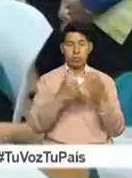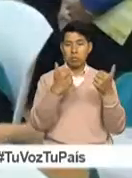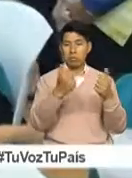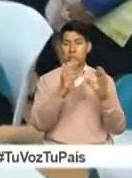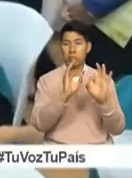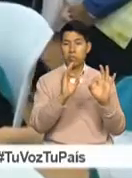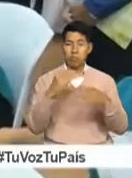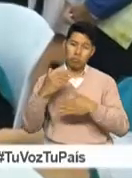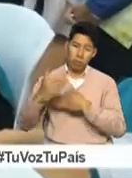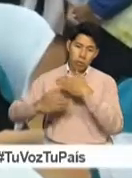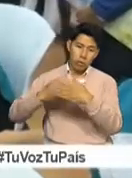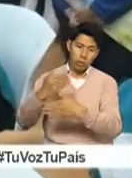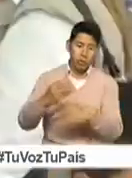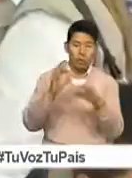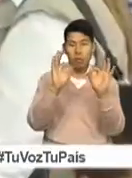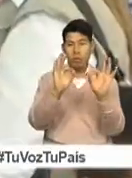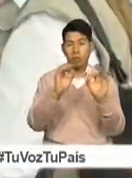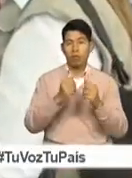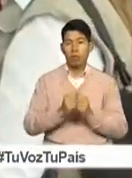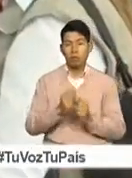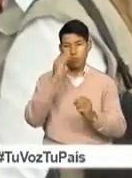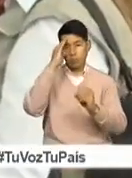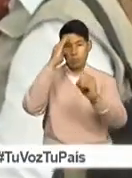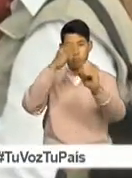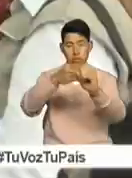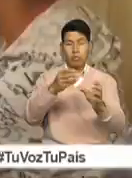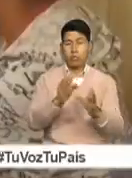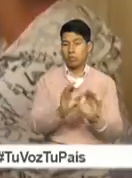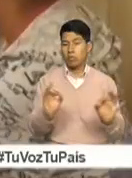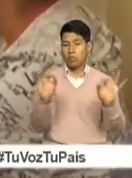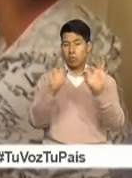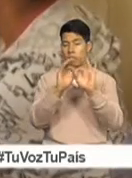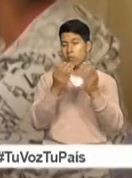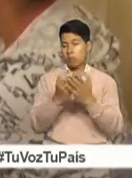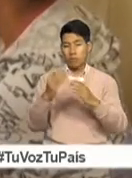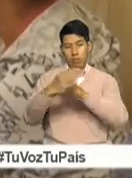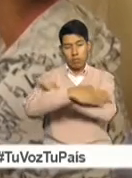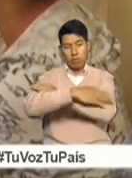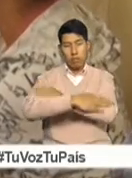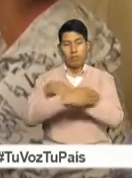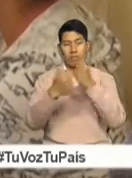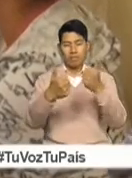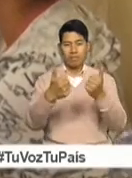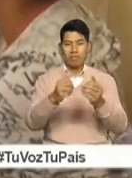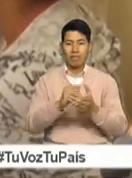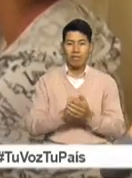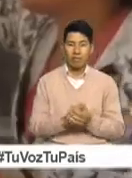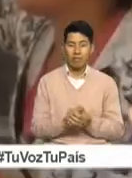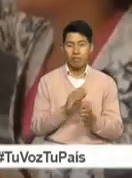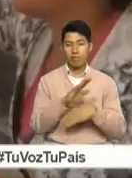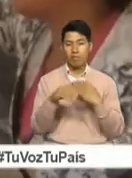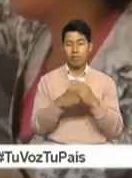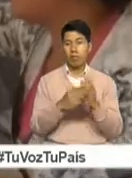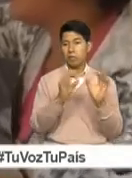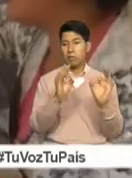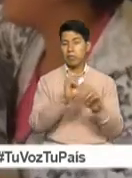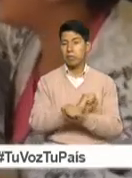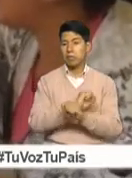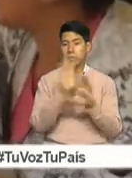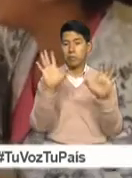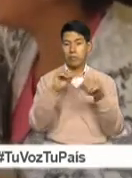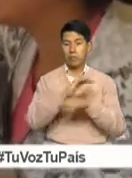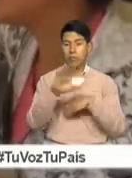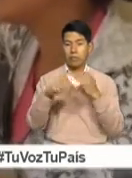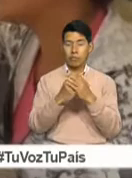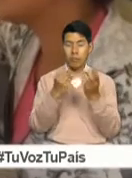desarrolló el proceso la misión destacó y felicitó la apertura del consejo nacional electoral para abrir espacios de diálogo con las